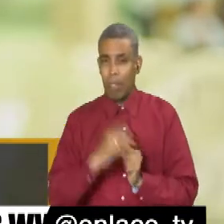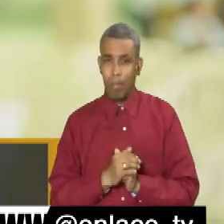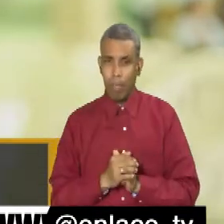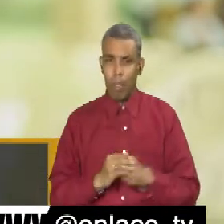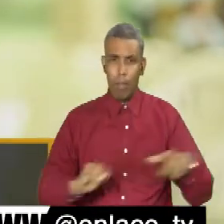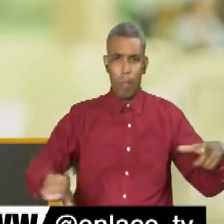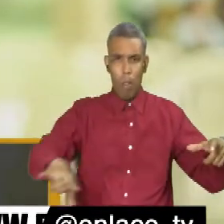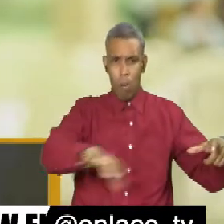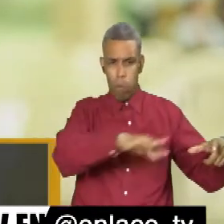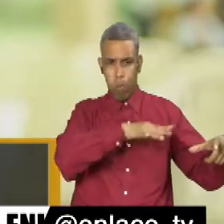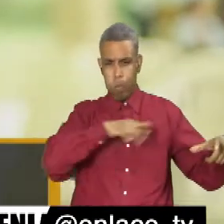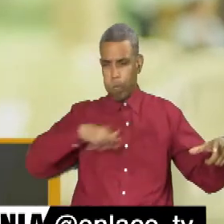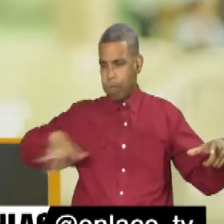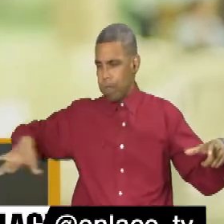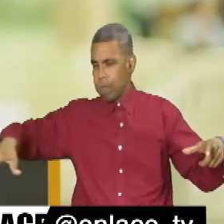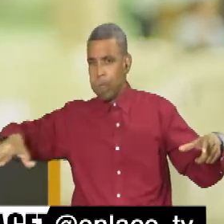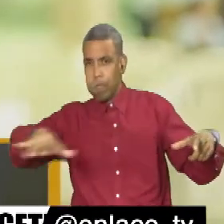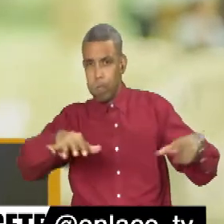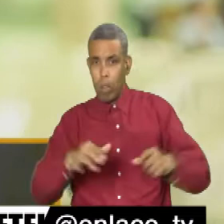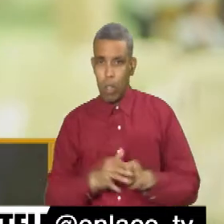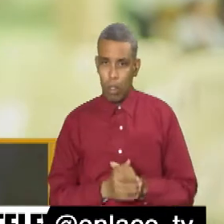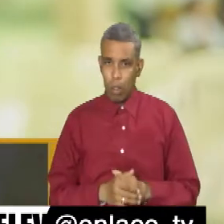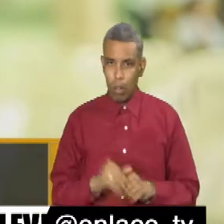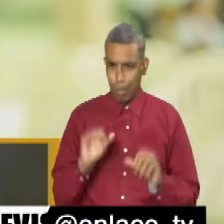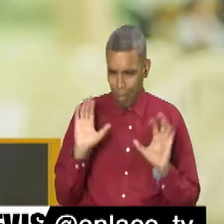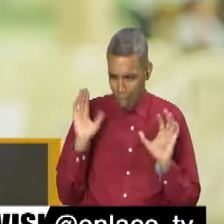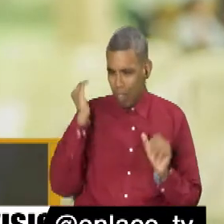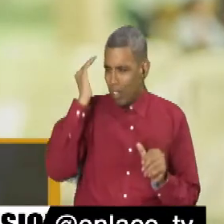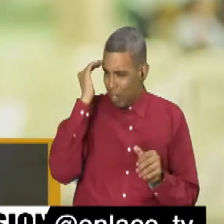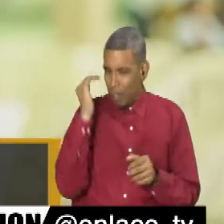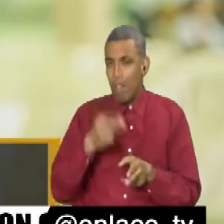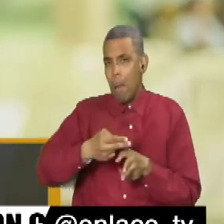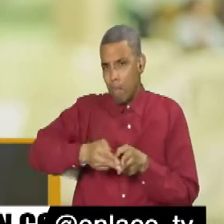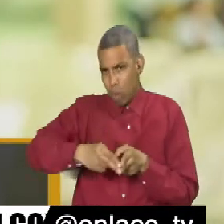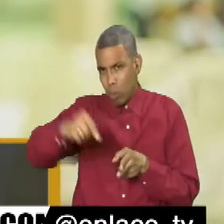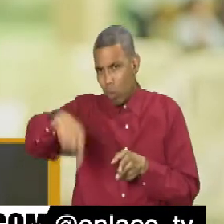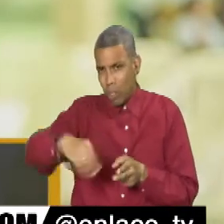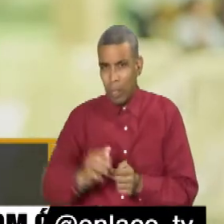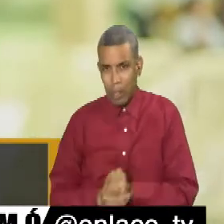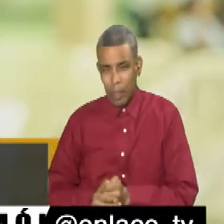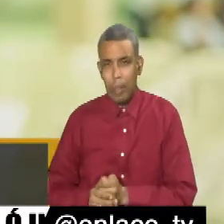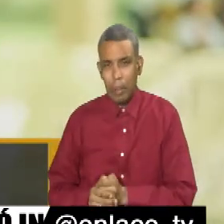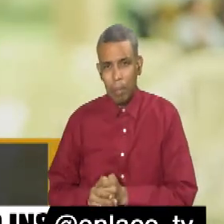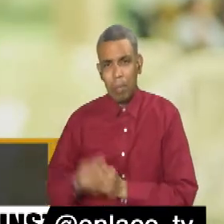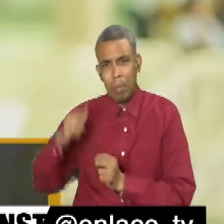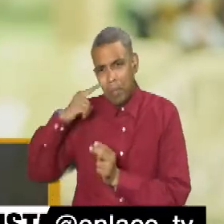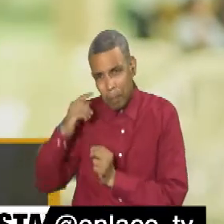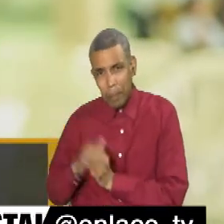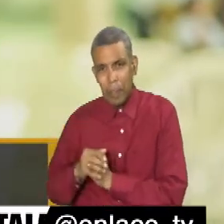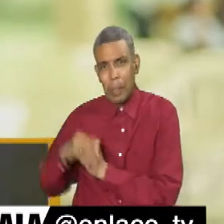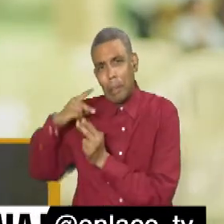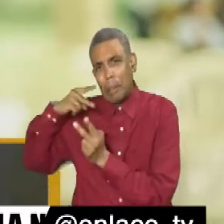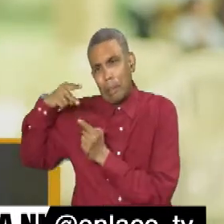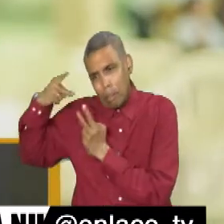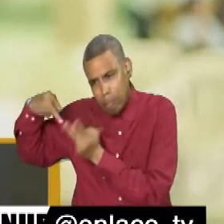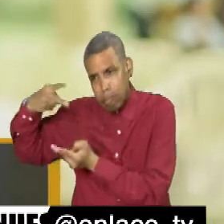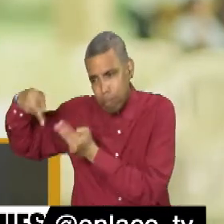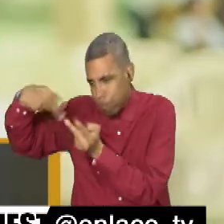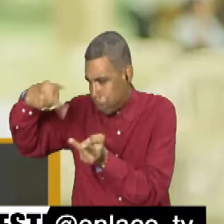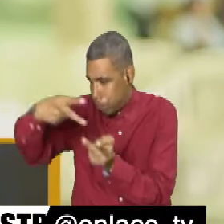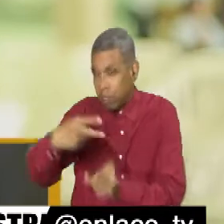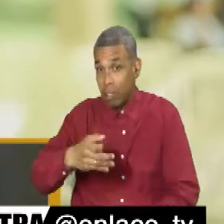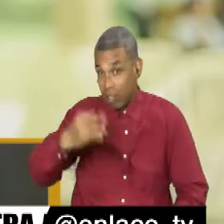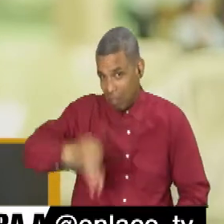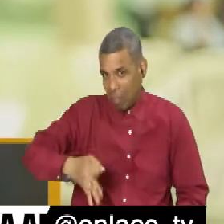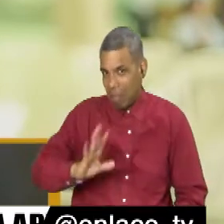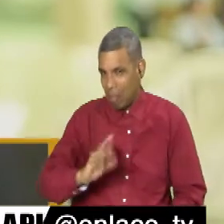que convertirse en uno de los polos de desarrollo turístico y agroalimentario del departamento. Sin embargo, tiene que hacerse de una forma